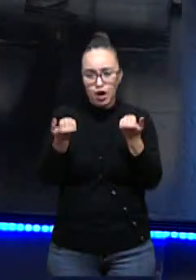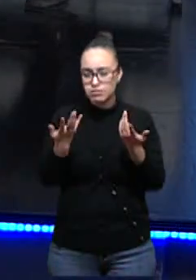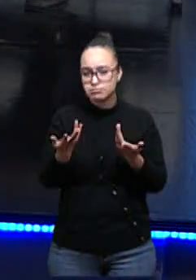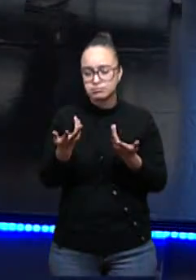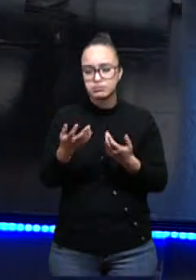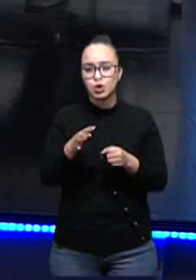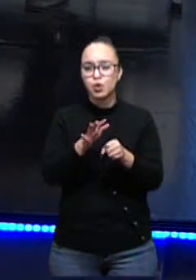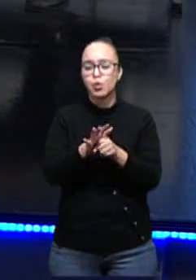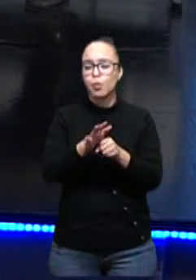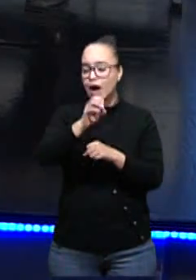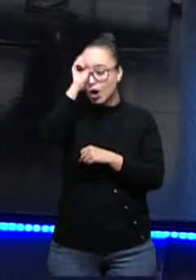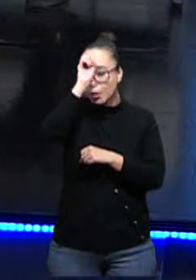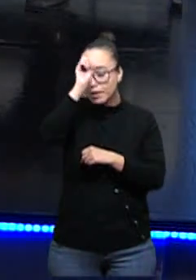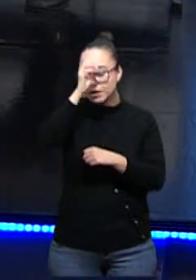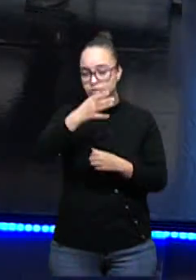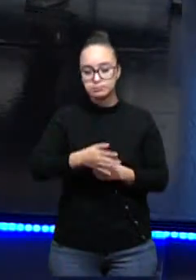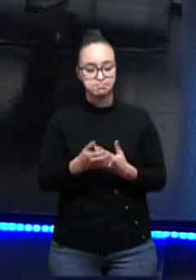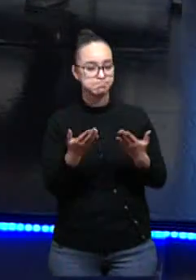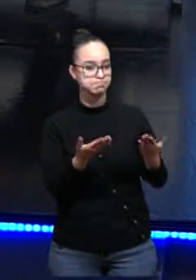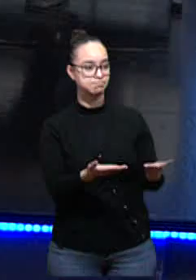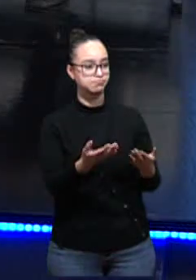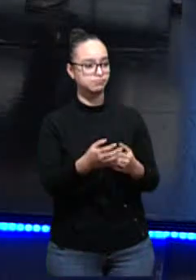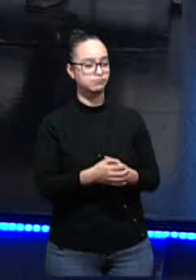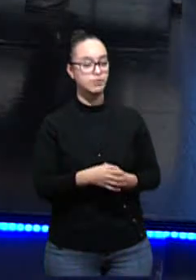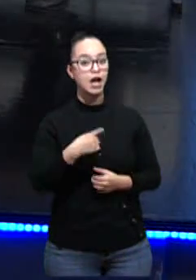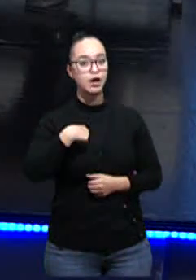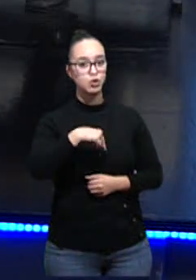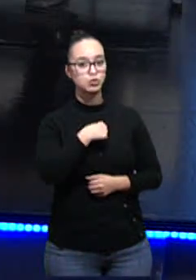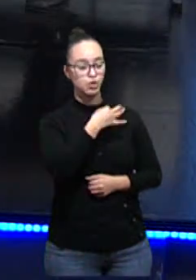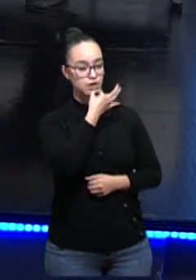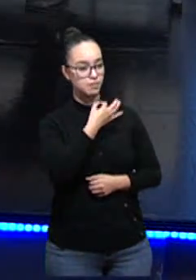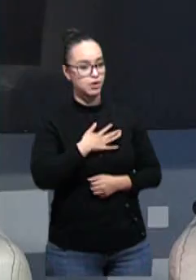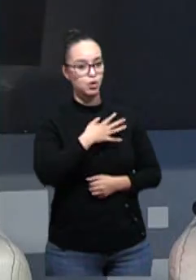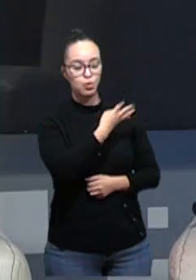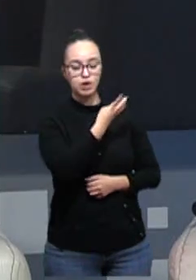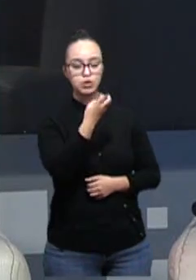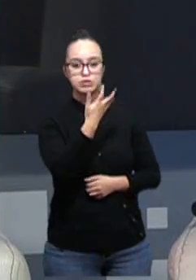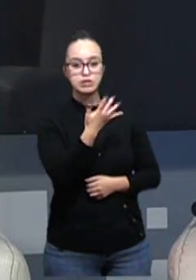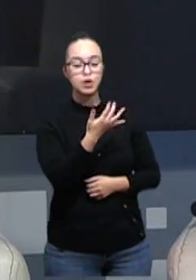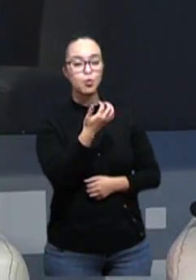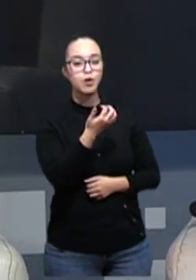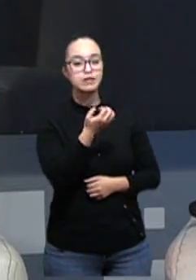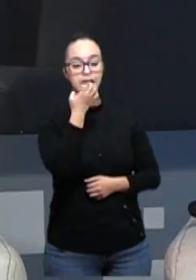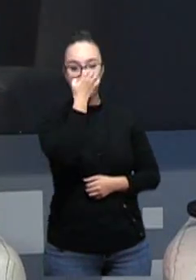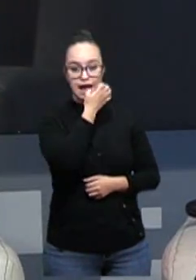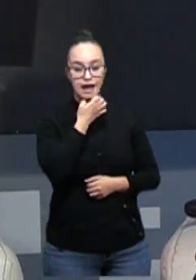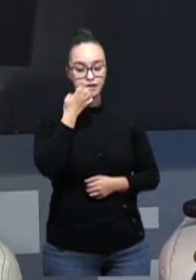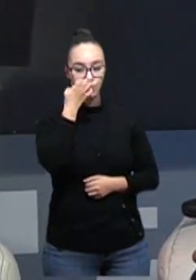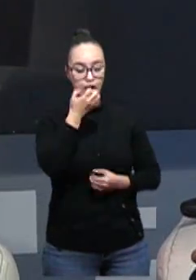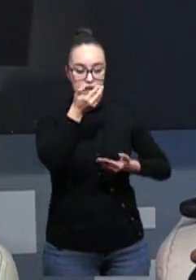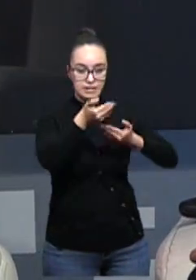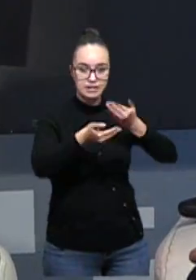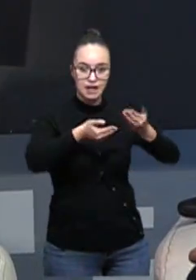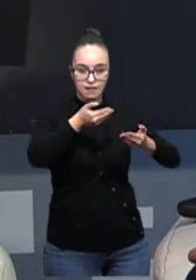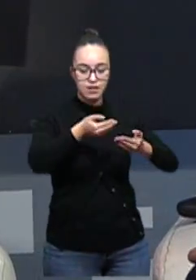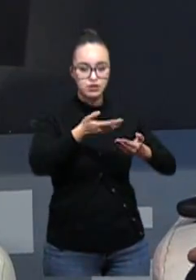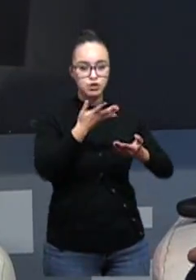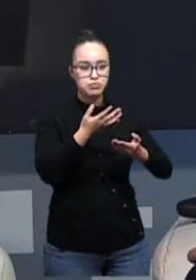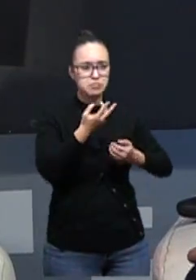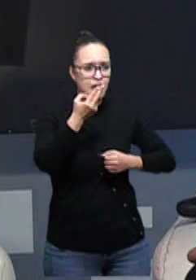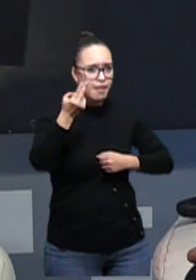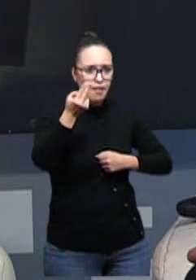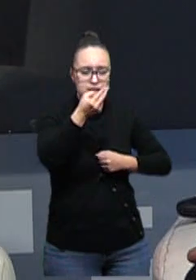secretario. Sí, fíjate que nos reportaron 450 instituciones que no tienen los servicios básicos